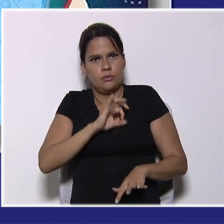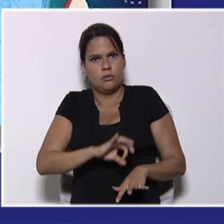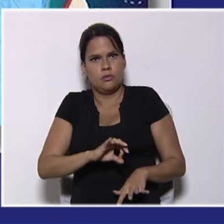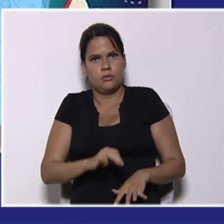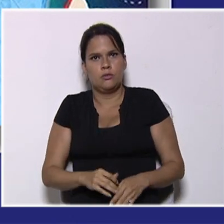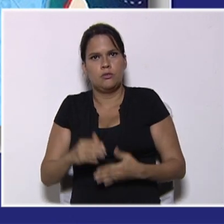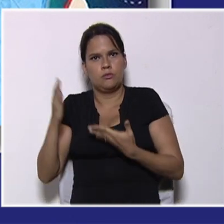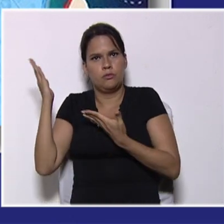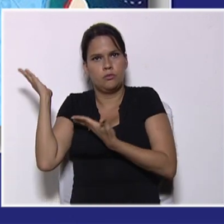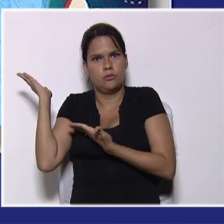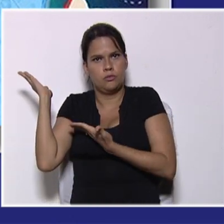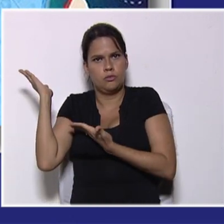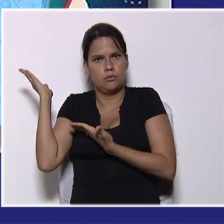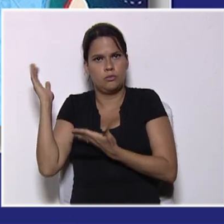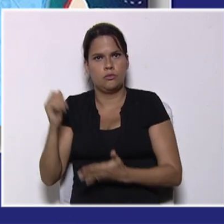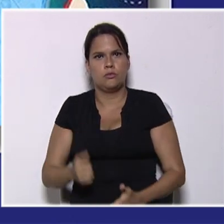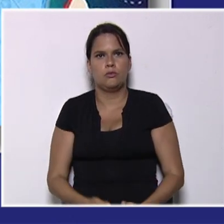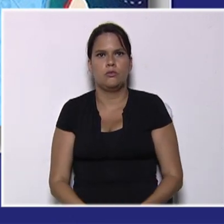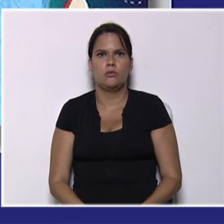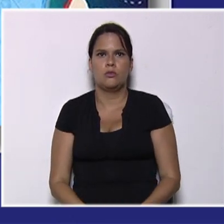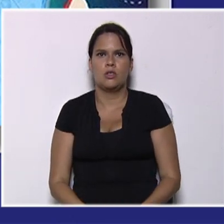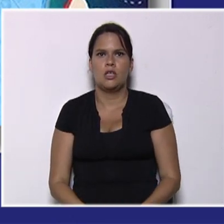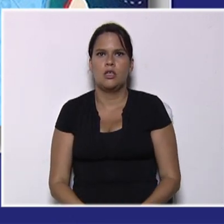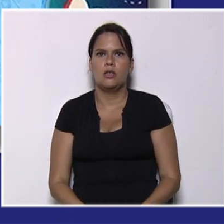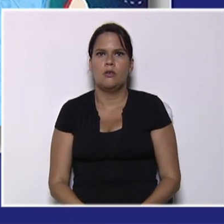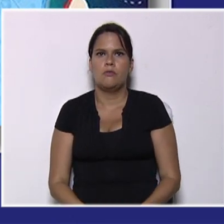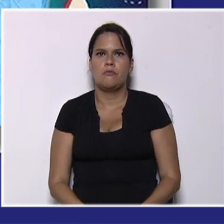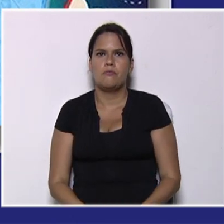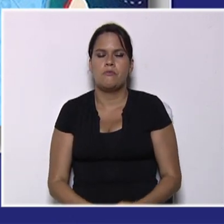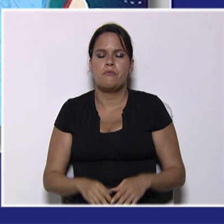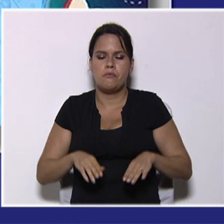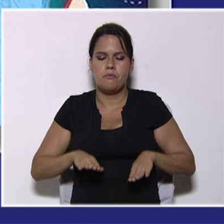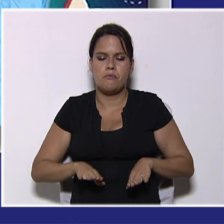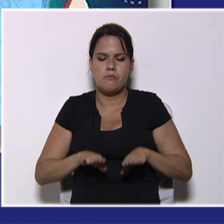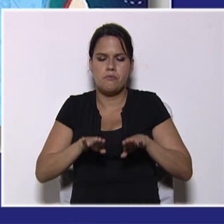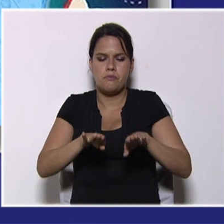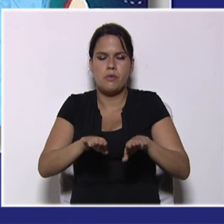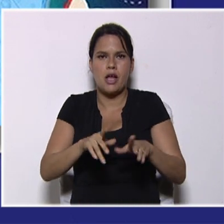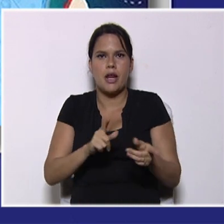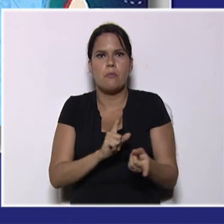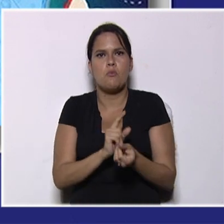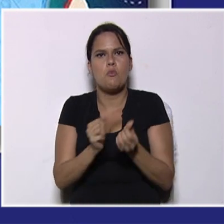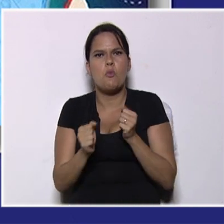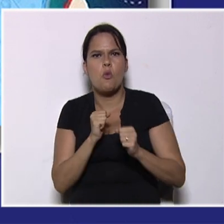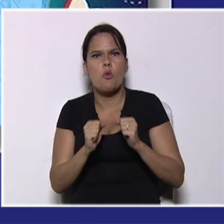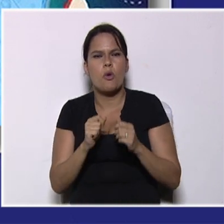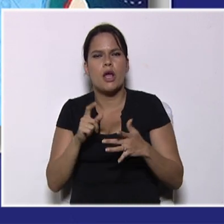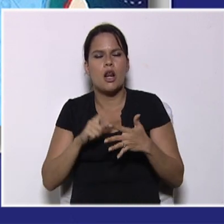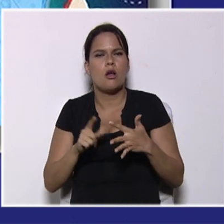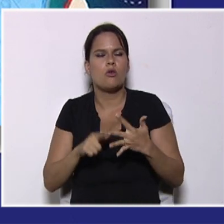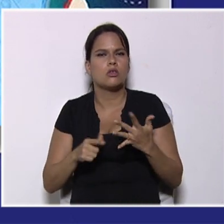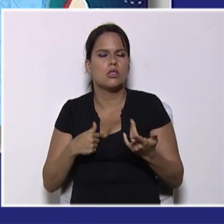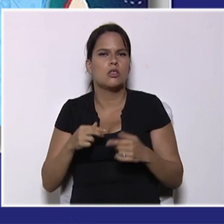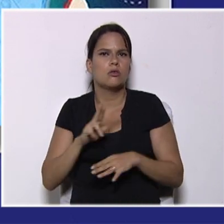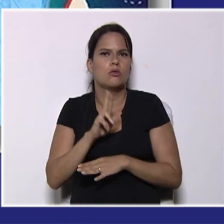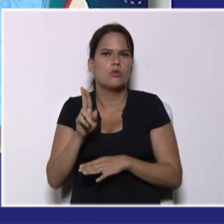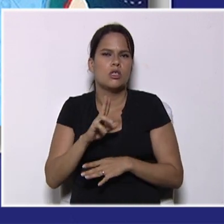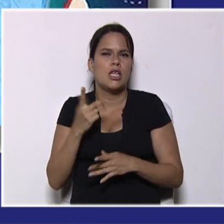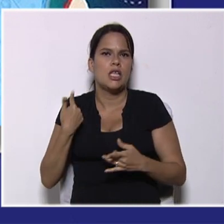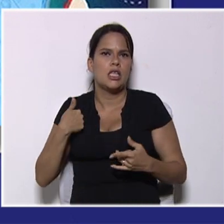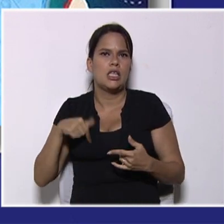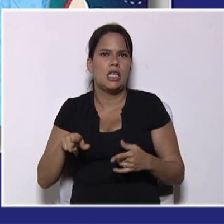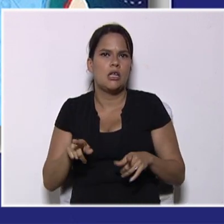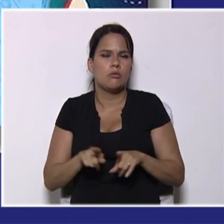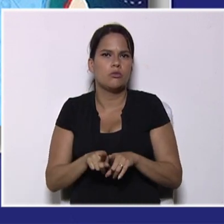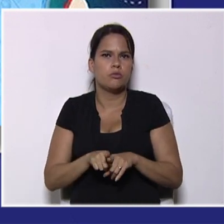pallets, que son esas maderas construidas para transportar los elementos, los materiales, lo que se esté utilizando. Tenemos